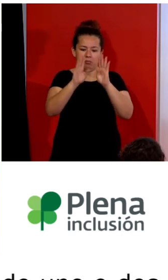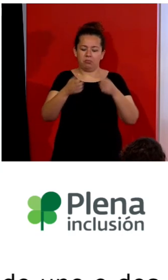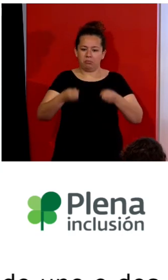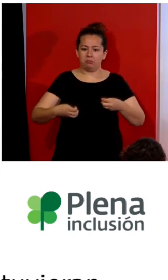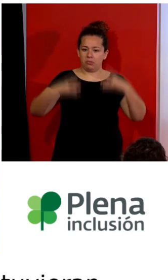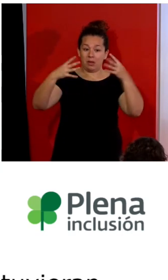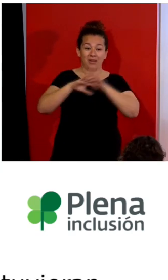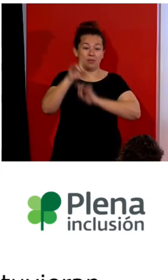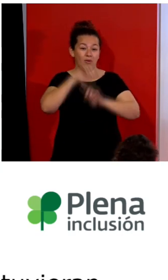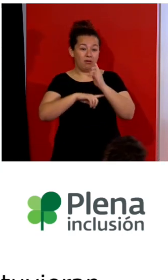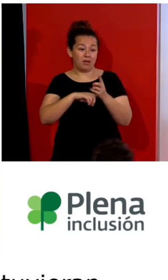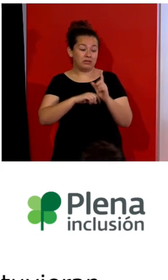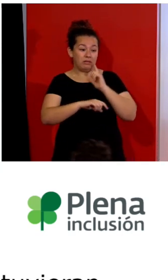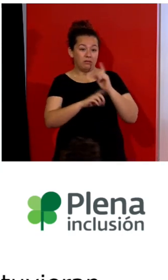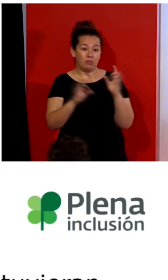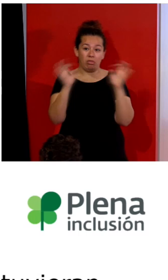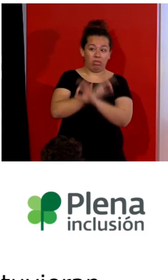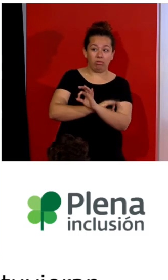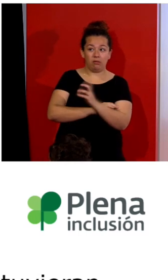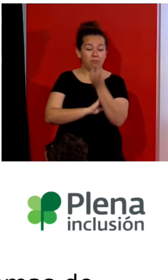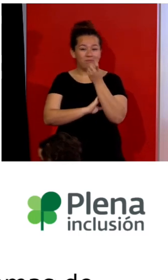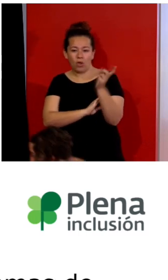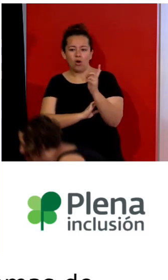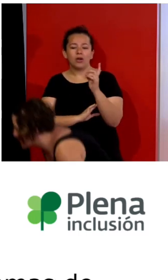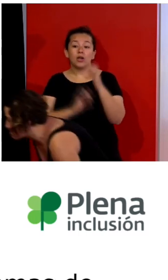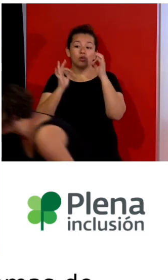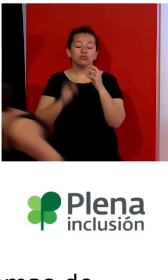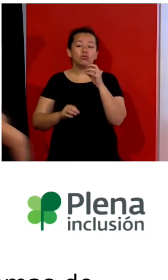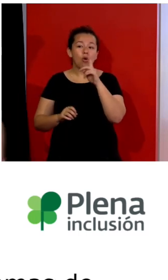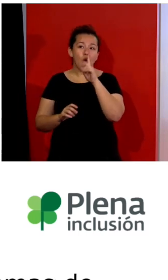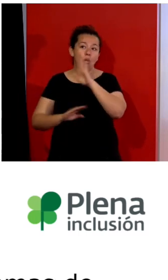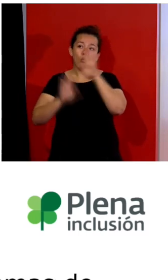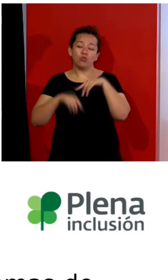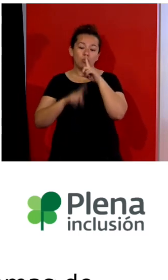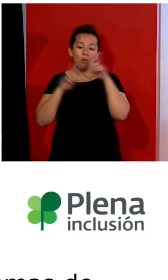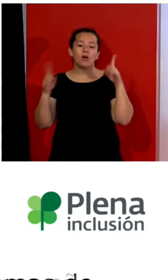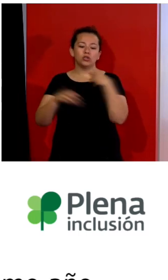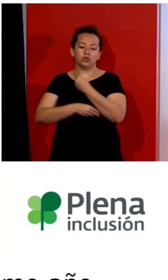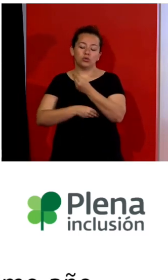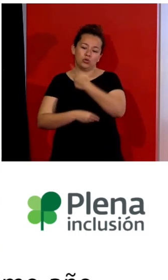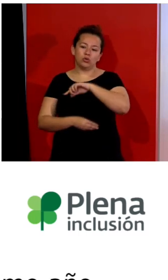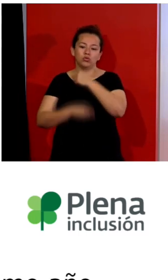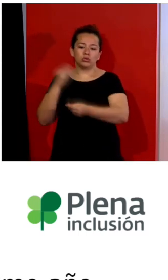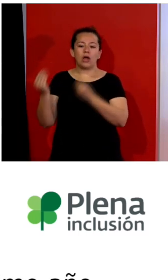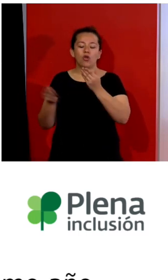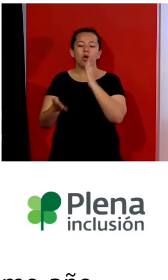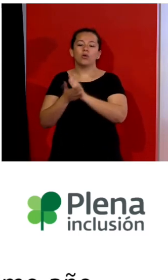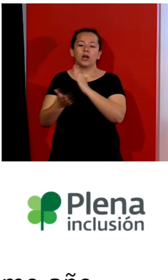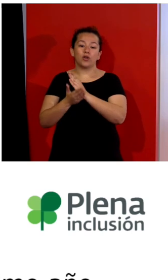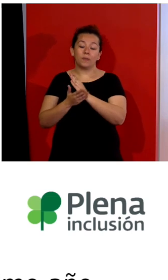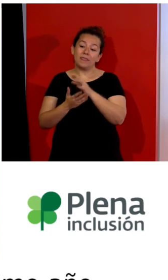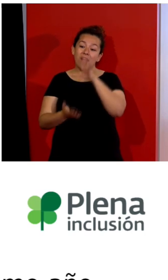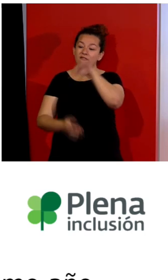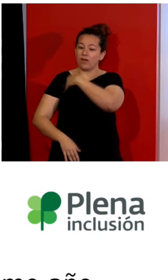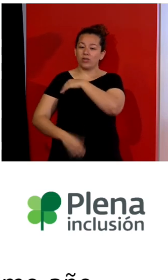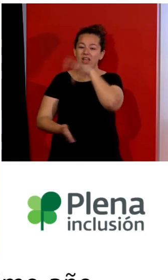de equivocaciones. Y en concreto, el último año hemos usado el aulario de la Facultad de Ciencias de la Información.